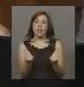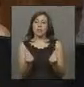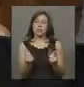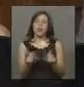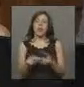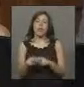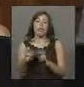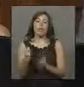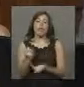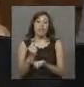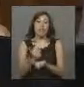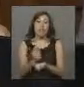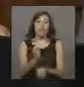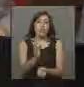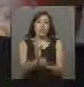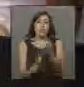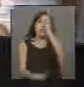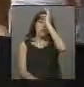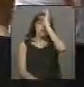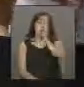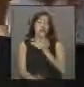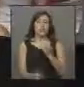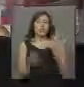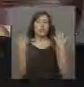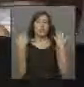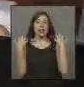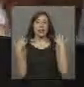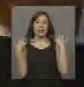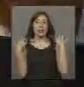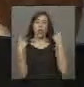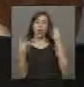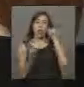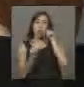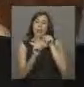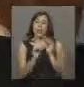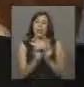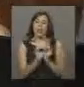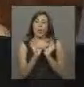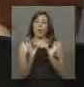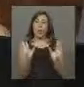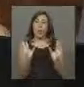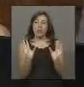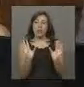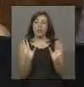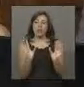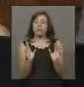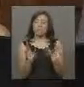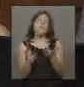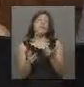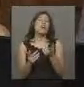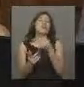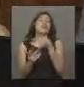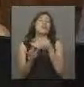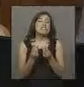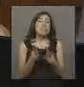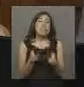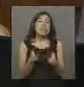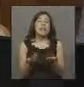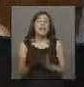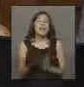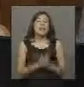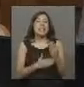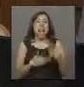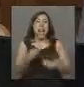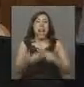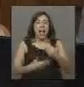recursos nuevos y funcionarios con responsabilidades y objetivos claros, pero con una misión muy simple: poner a trabajar